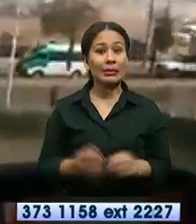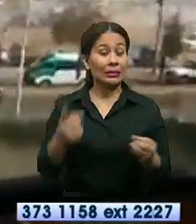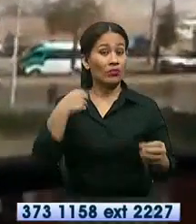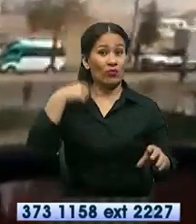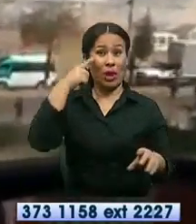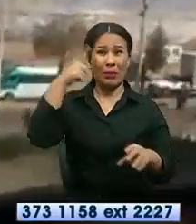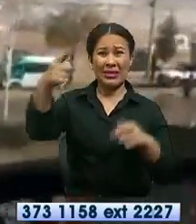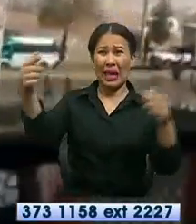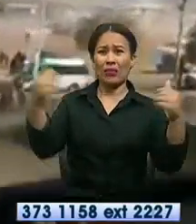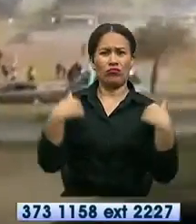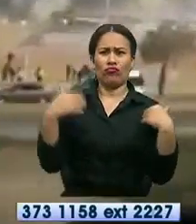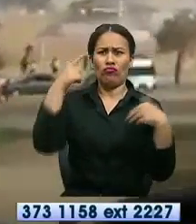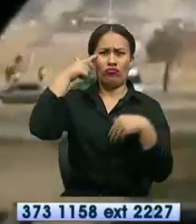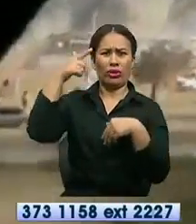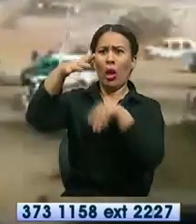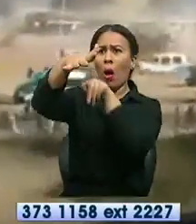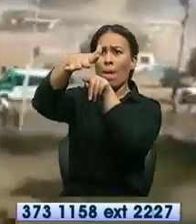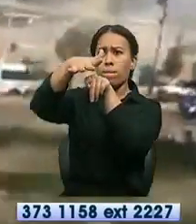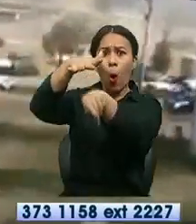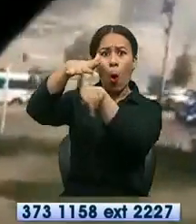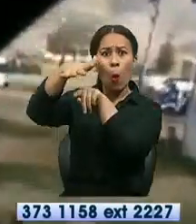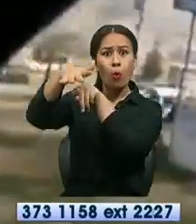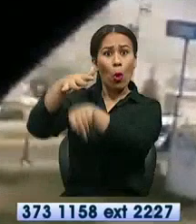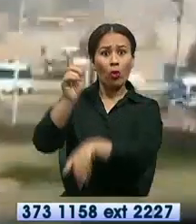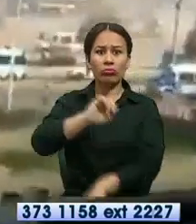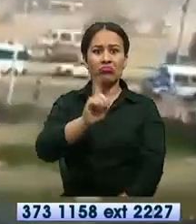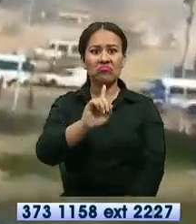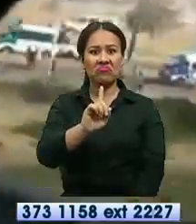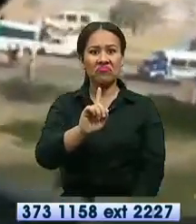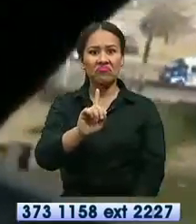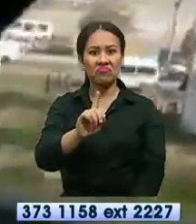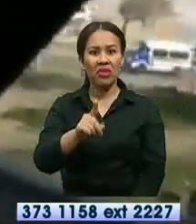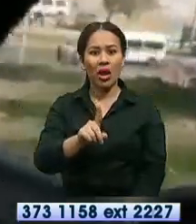Parece un conflicto bélico, pero no lo es.